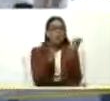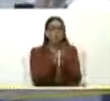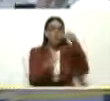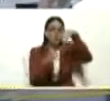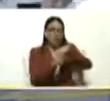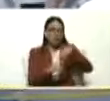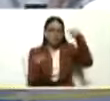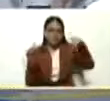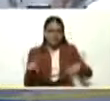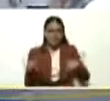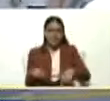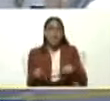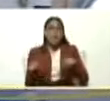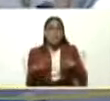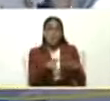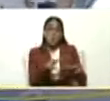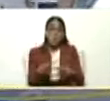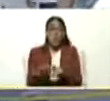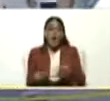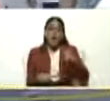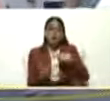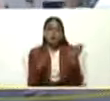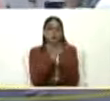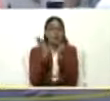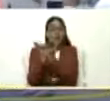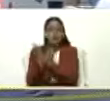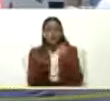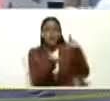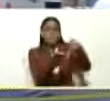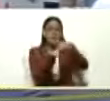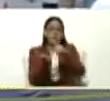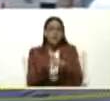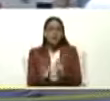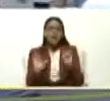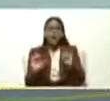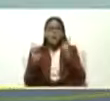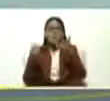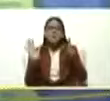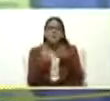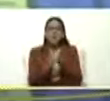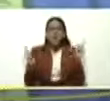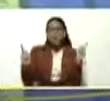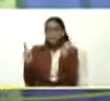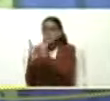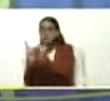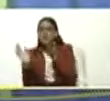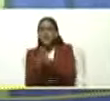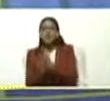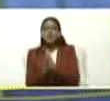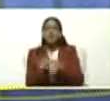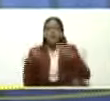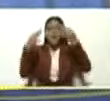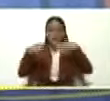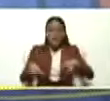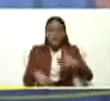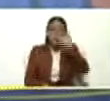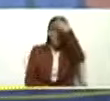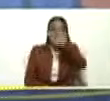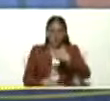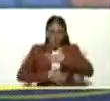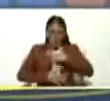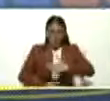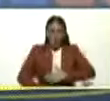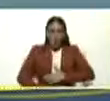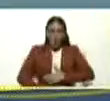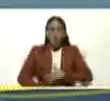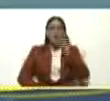este laboratorio, los estudiantes que son participantes comienzan el acercamiento a los procesos biológicos que están asociados con la vida, el cuerpo